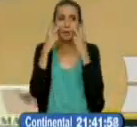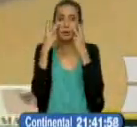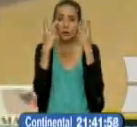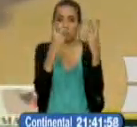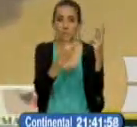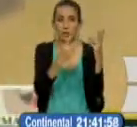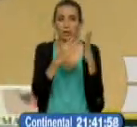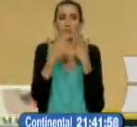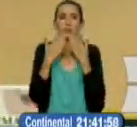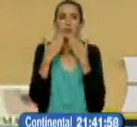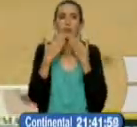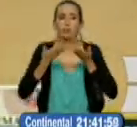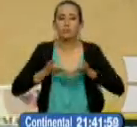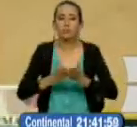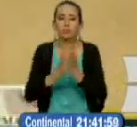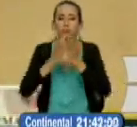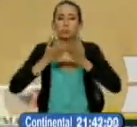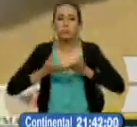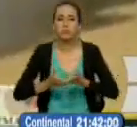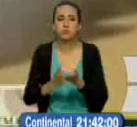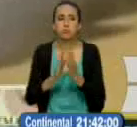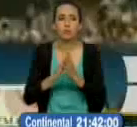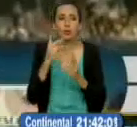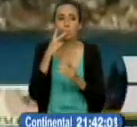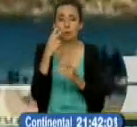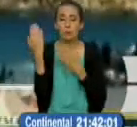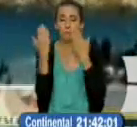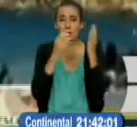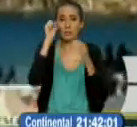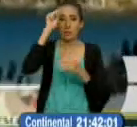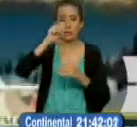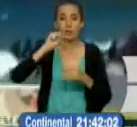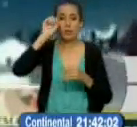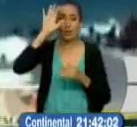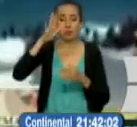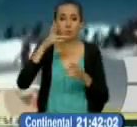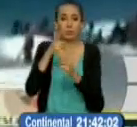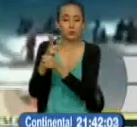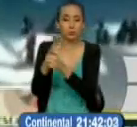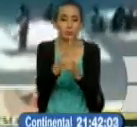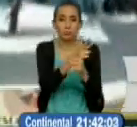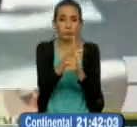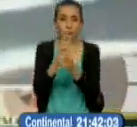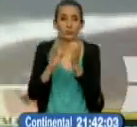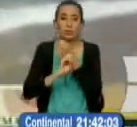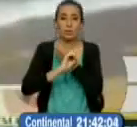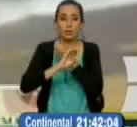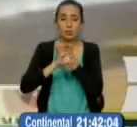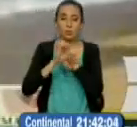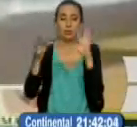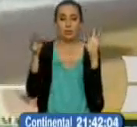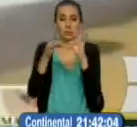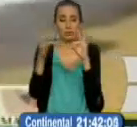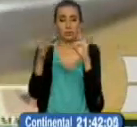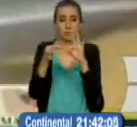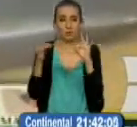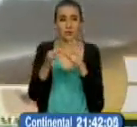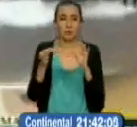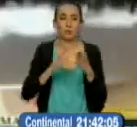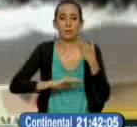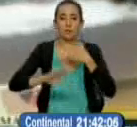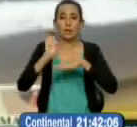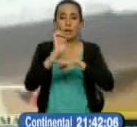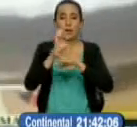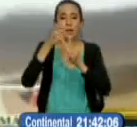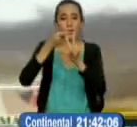observaban sorprendidos la situación. Las imágenes fueron filmadas por varios testigos y fueron difundidas en las redes sociales.